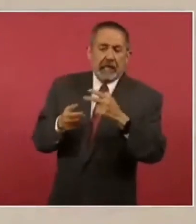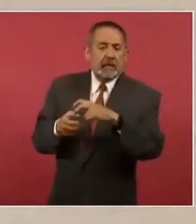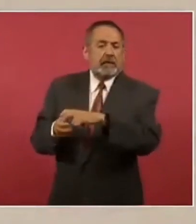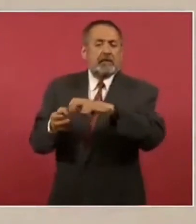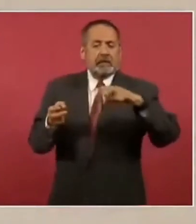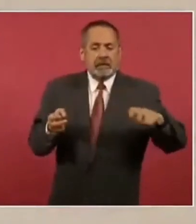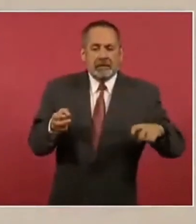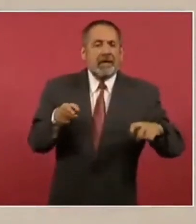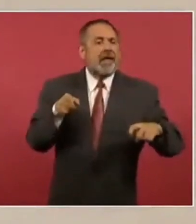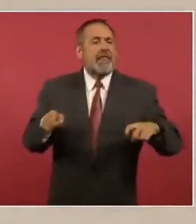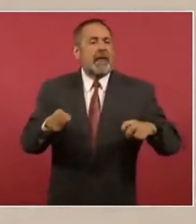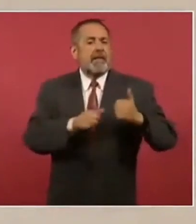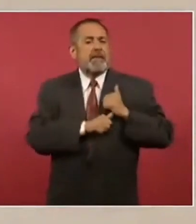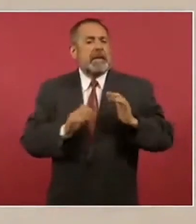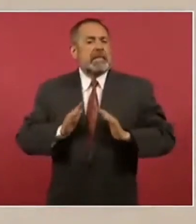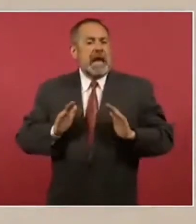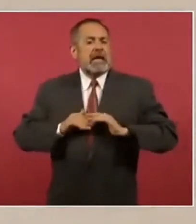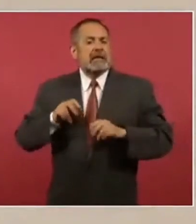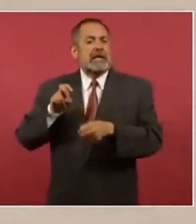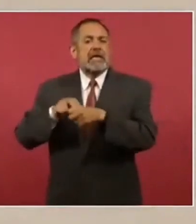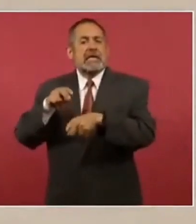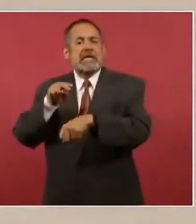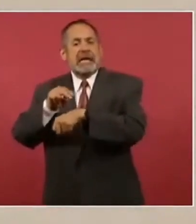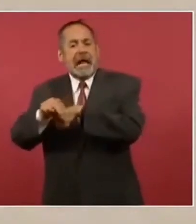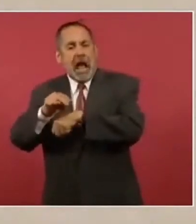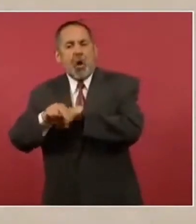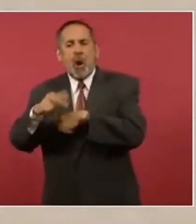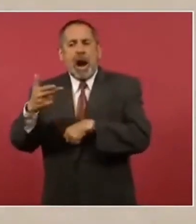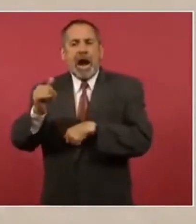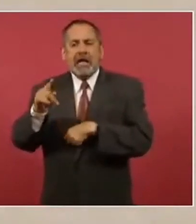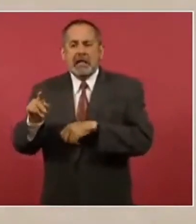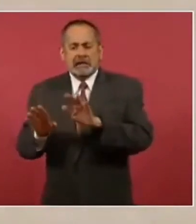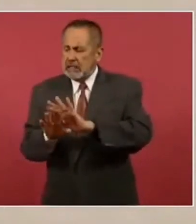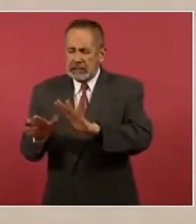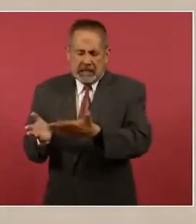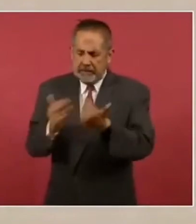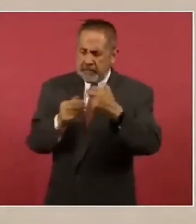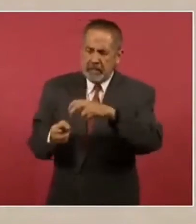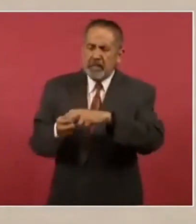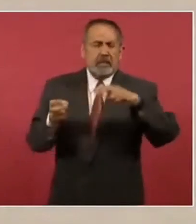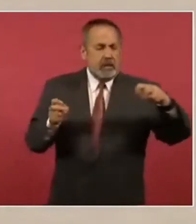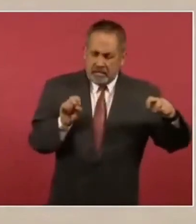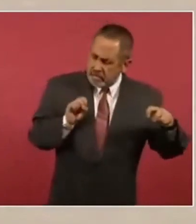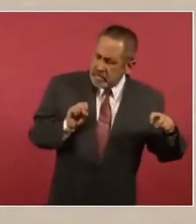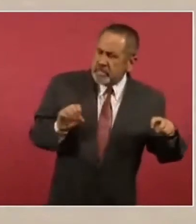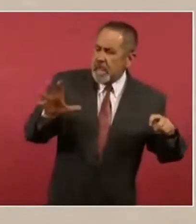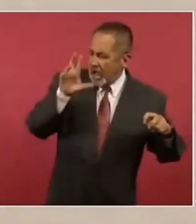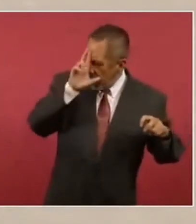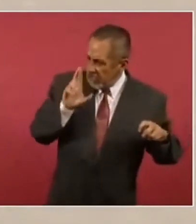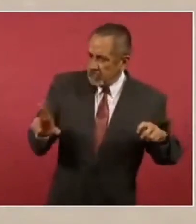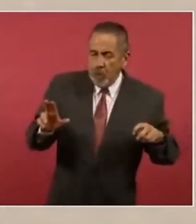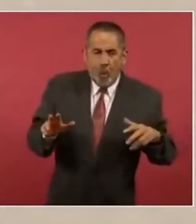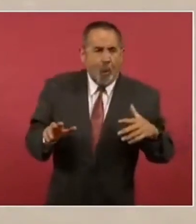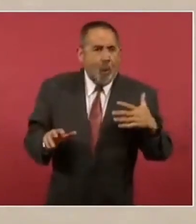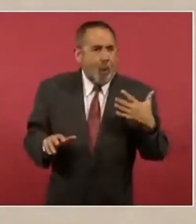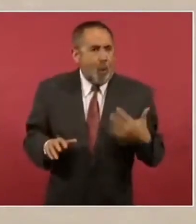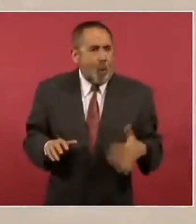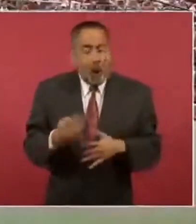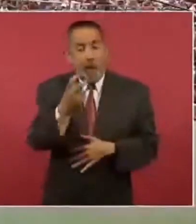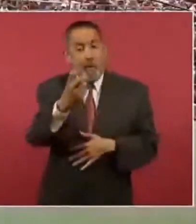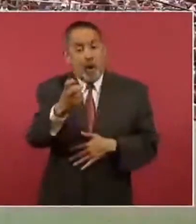de Nicaragua y de Haití. No es casual que el gran